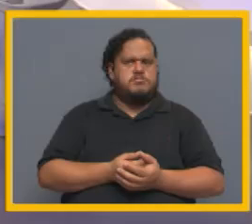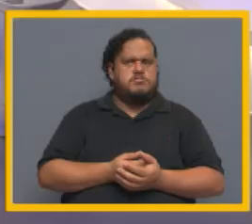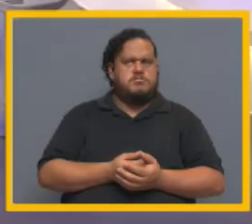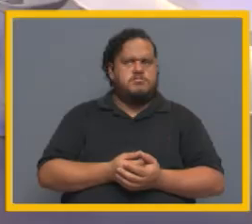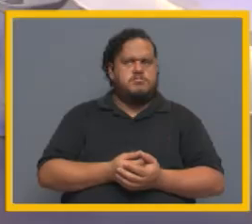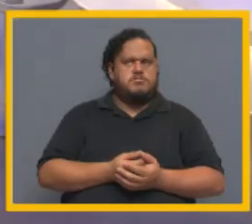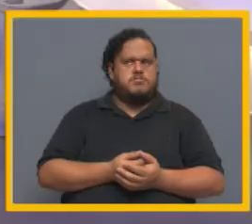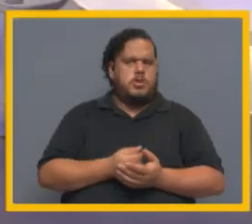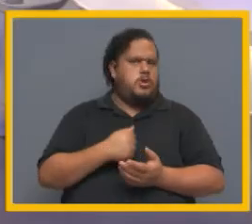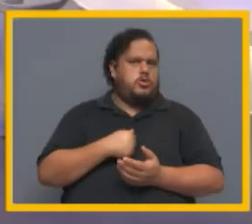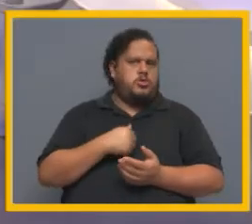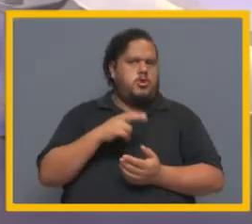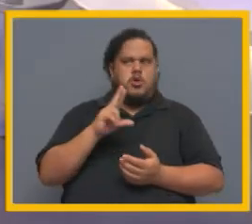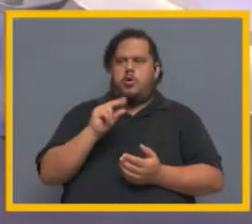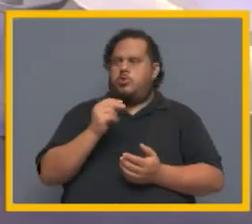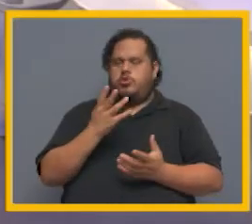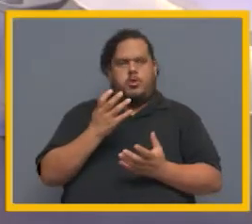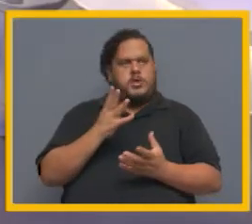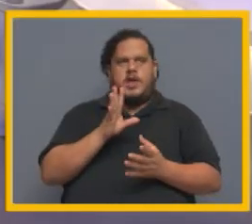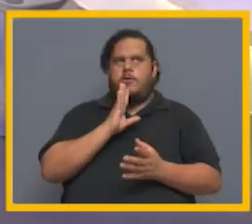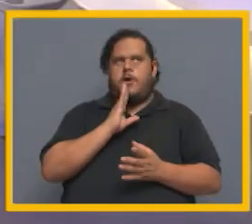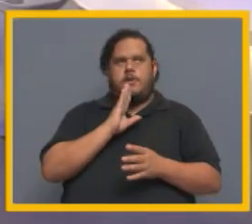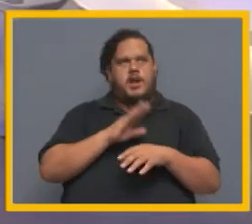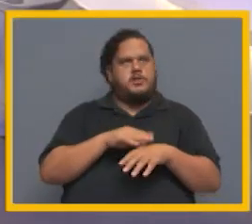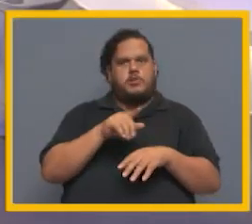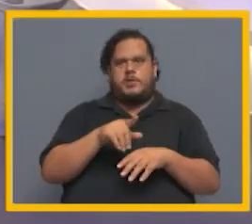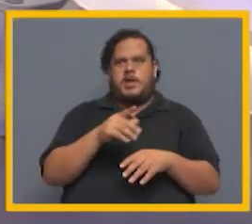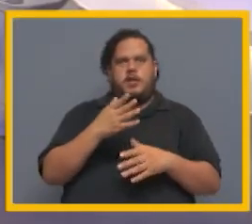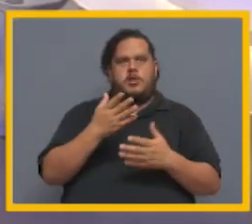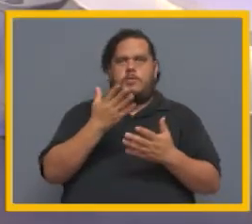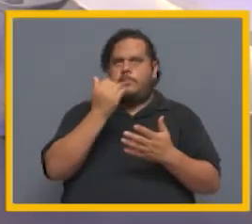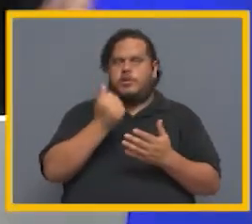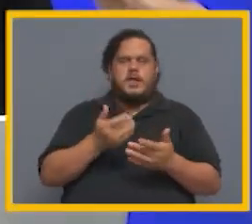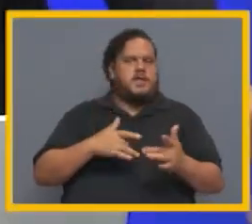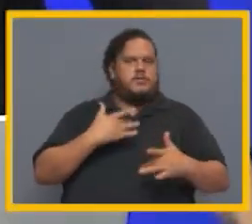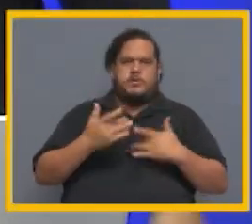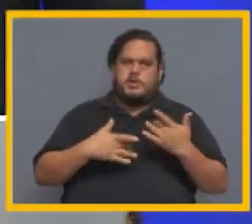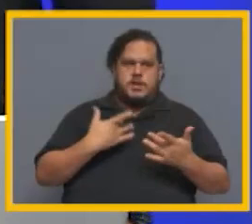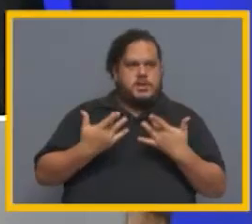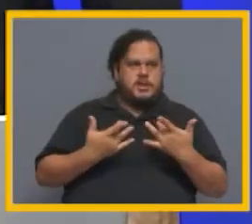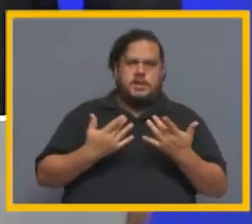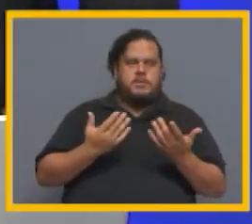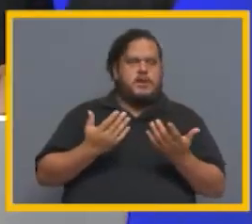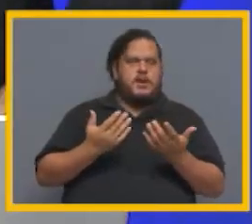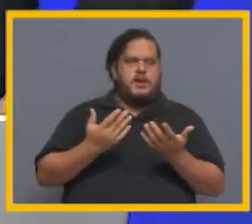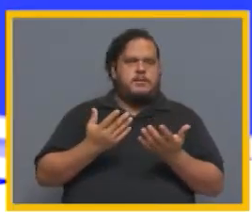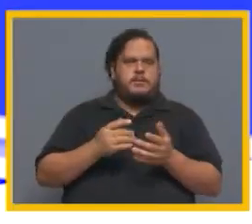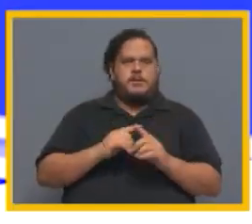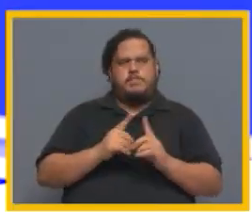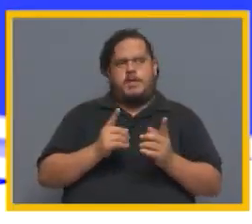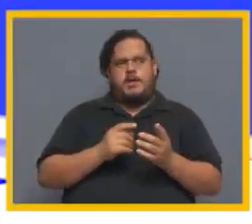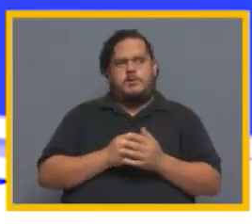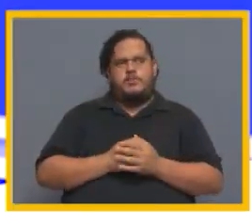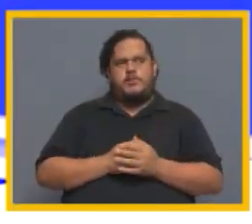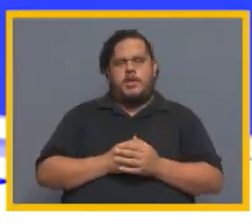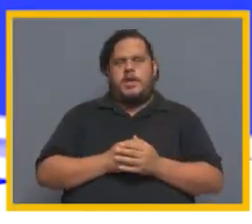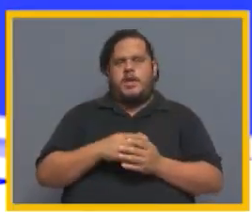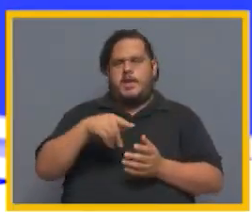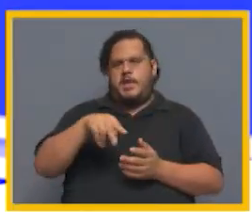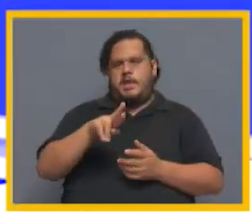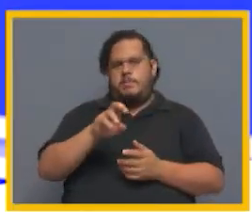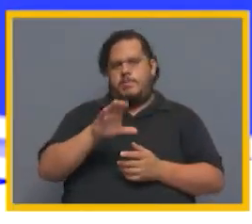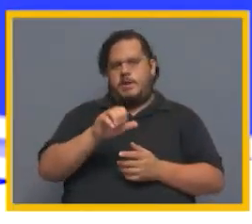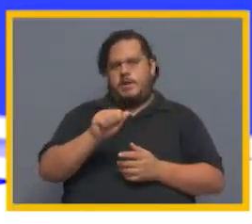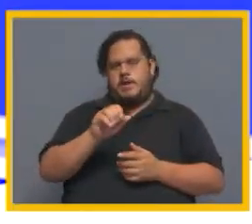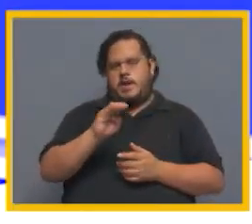Es que yo no quiero meterme en cosas de ese tipo, porque yo sé que son sensibles, acá somos, son delicadas. Más precavidos. Podemos decir eso. Somos más precavidos.